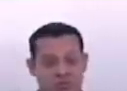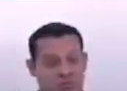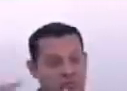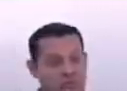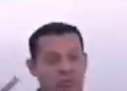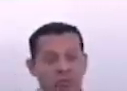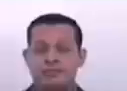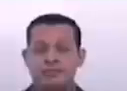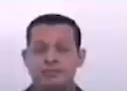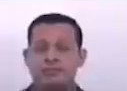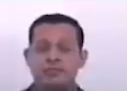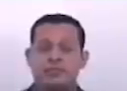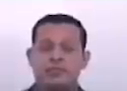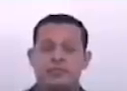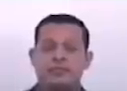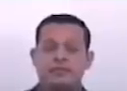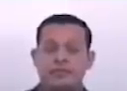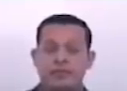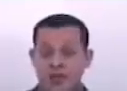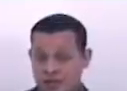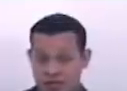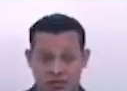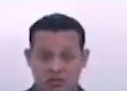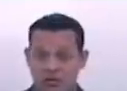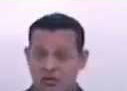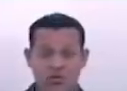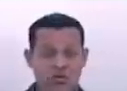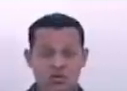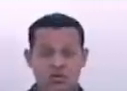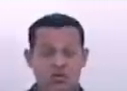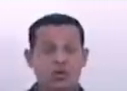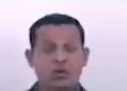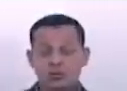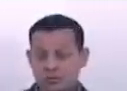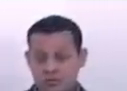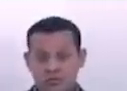olvidó. A esta hora nosotros vamos a dar una